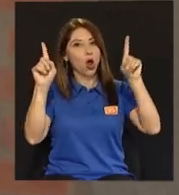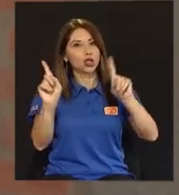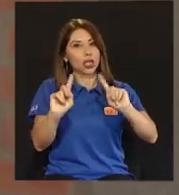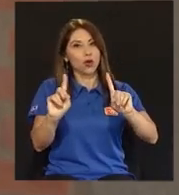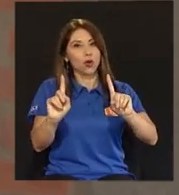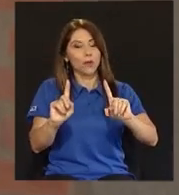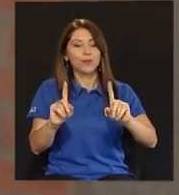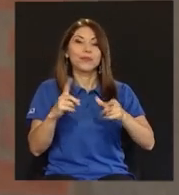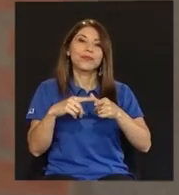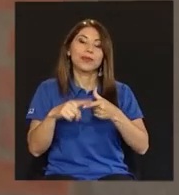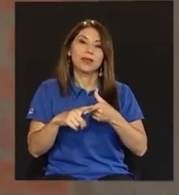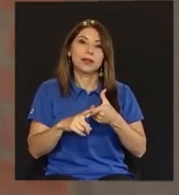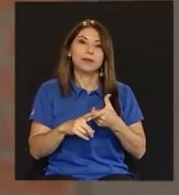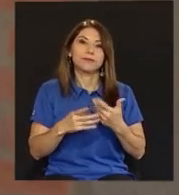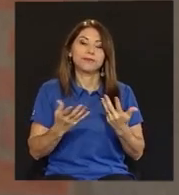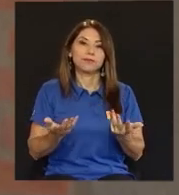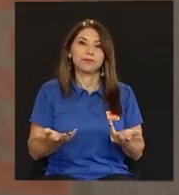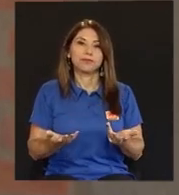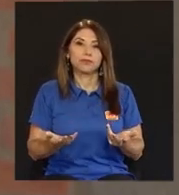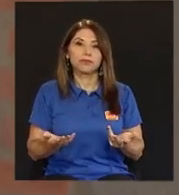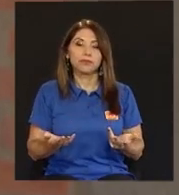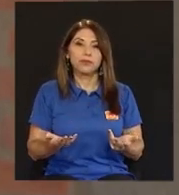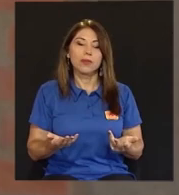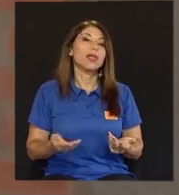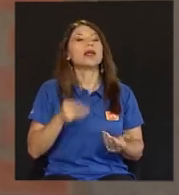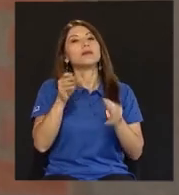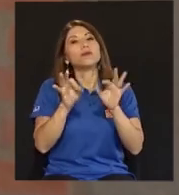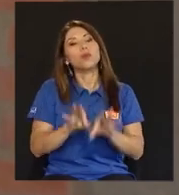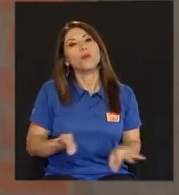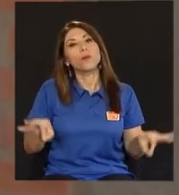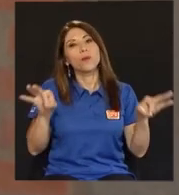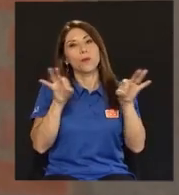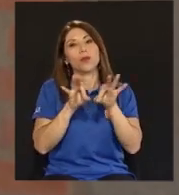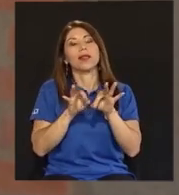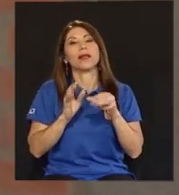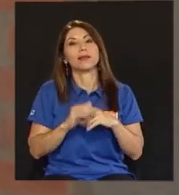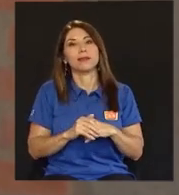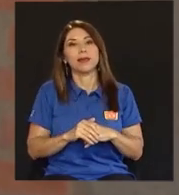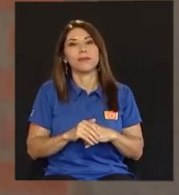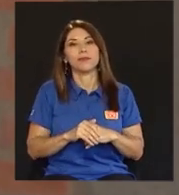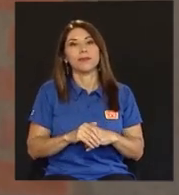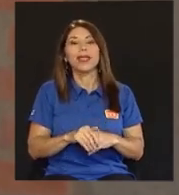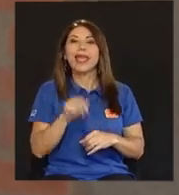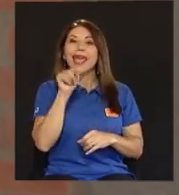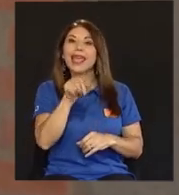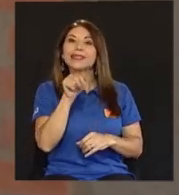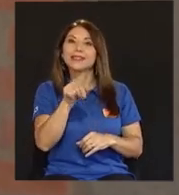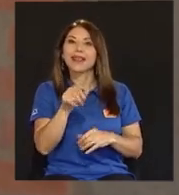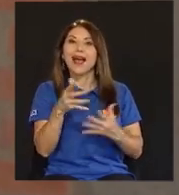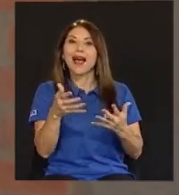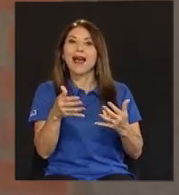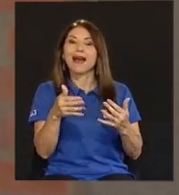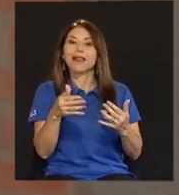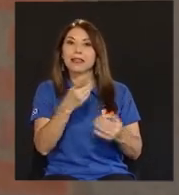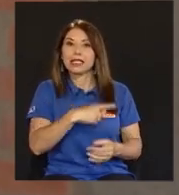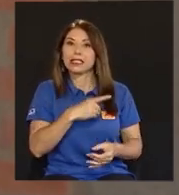De manera que es muy importante esa disciplina, ¿verdad?